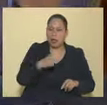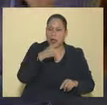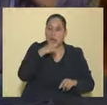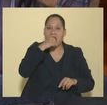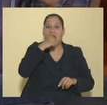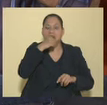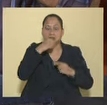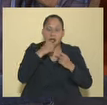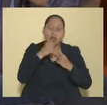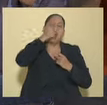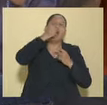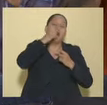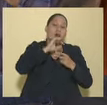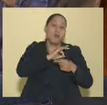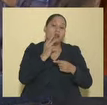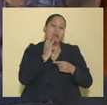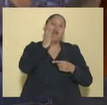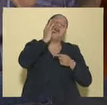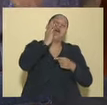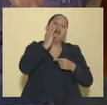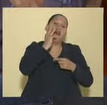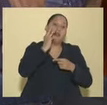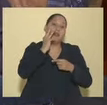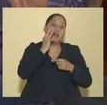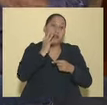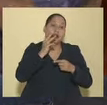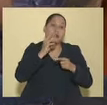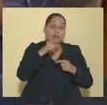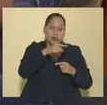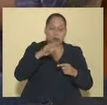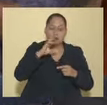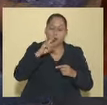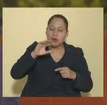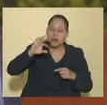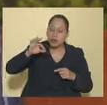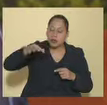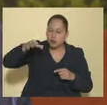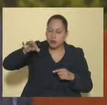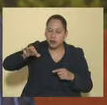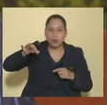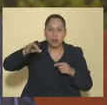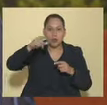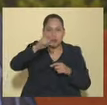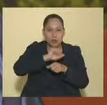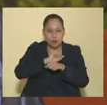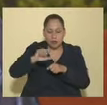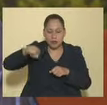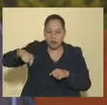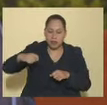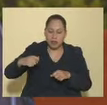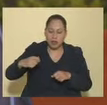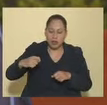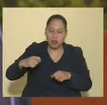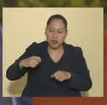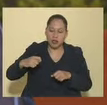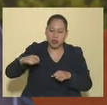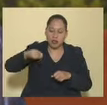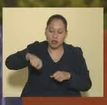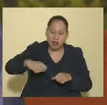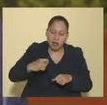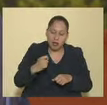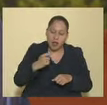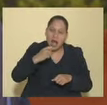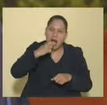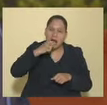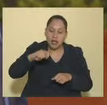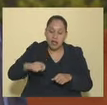puedes clavar el tenedor. ¿Sí me explico? Si lo agarras así, suavemente, por más que quieras, no lleva fuerza